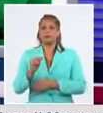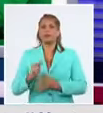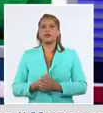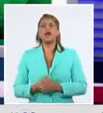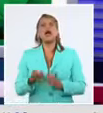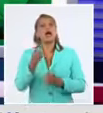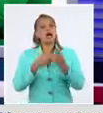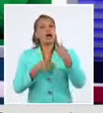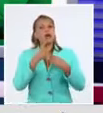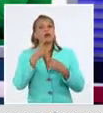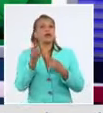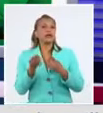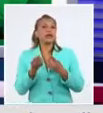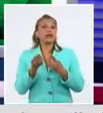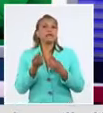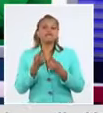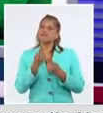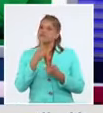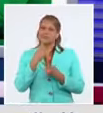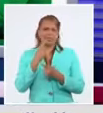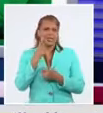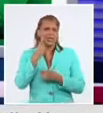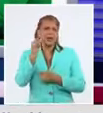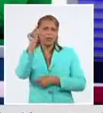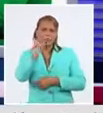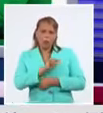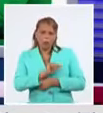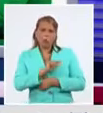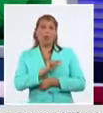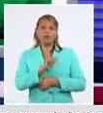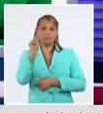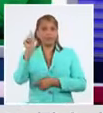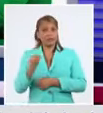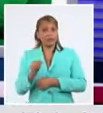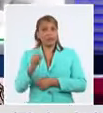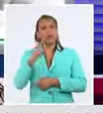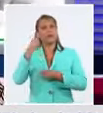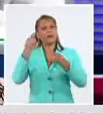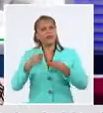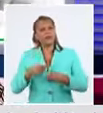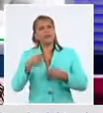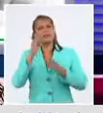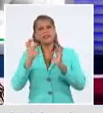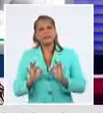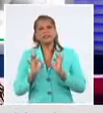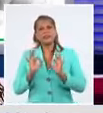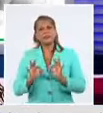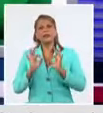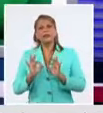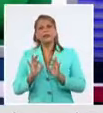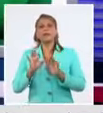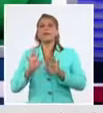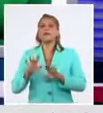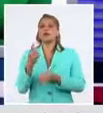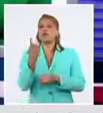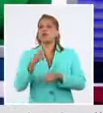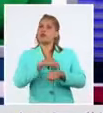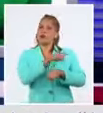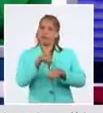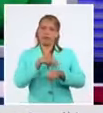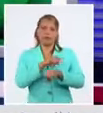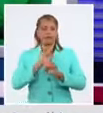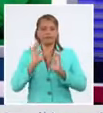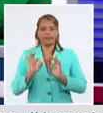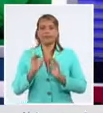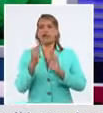son eventos con muy baja incidencia, sí hay que esperar la hora establecida para poder tener